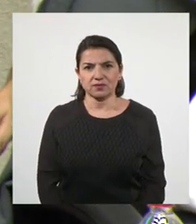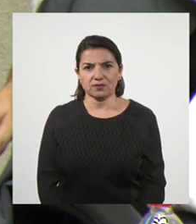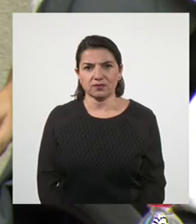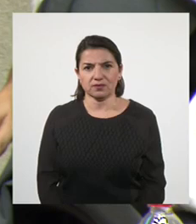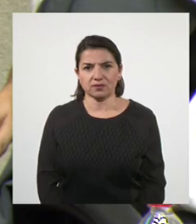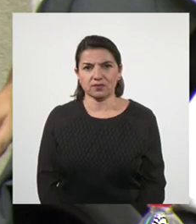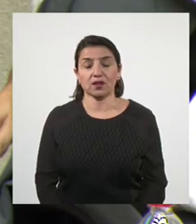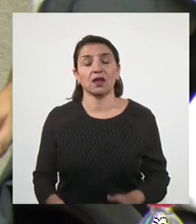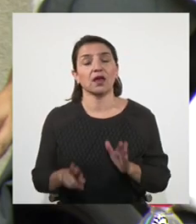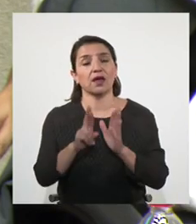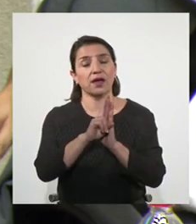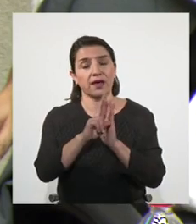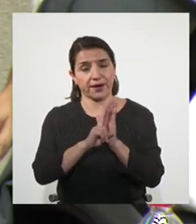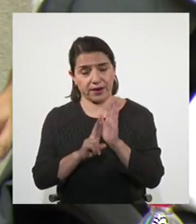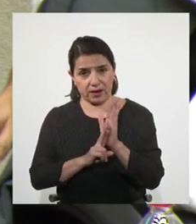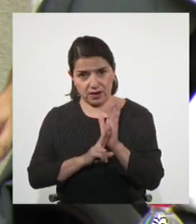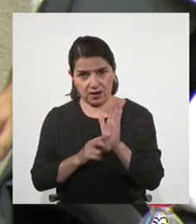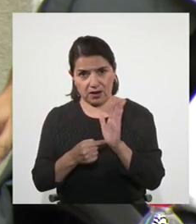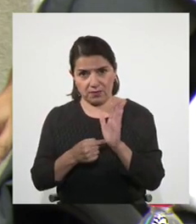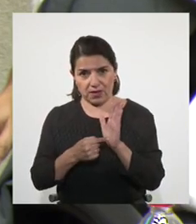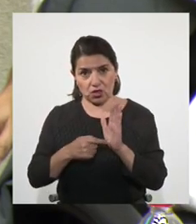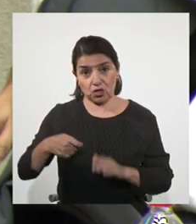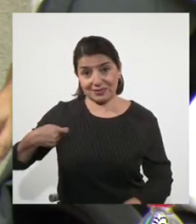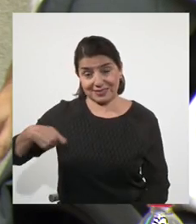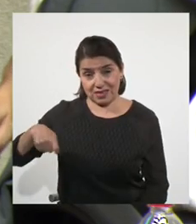¿De reglamento, senador?